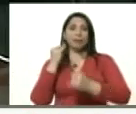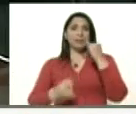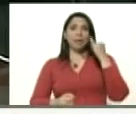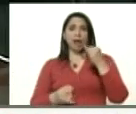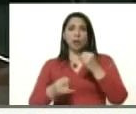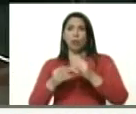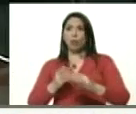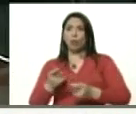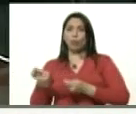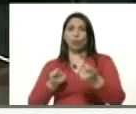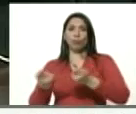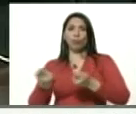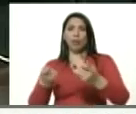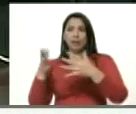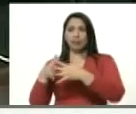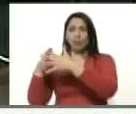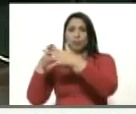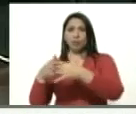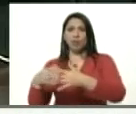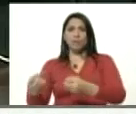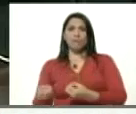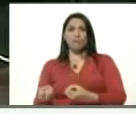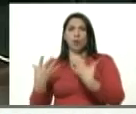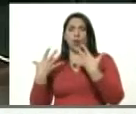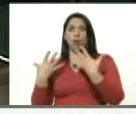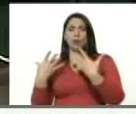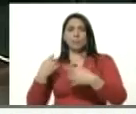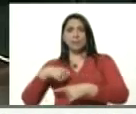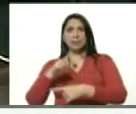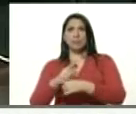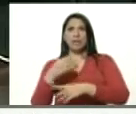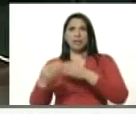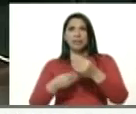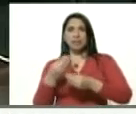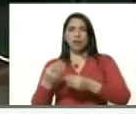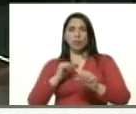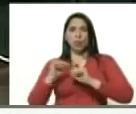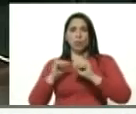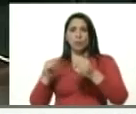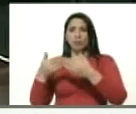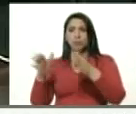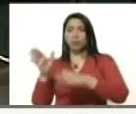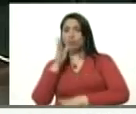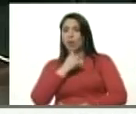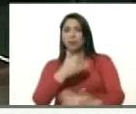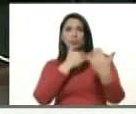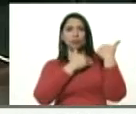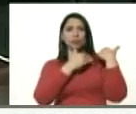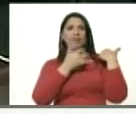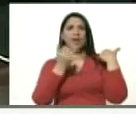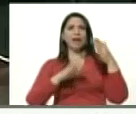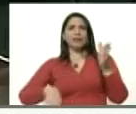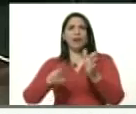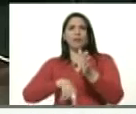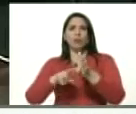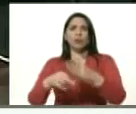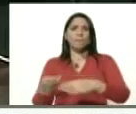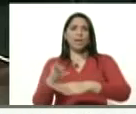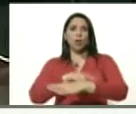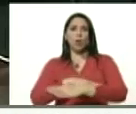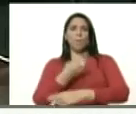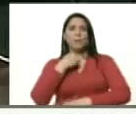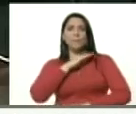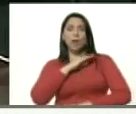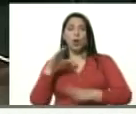principal. Hicieron movimientos de reapertura irresponsables y hay un rebrote. La